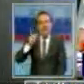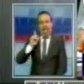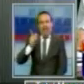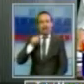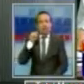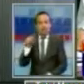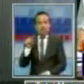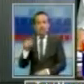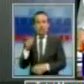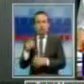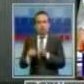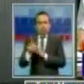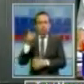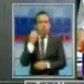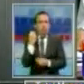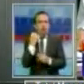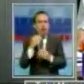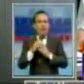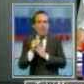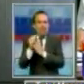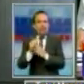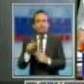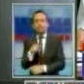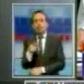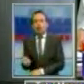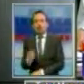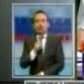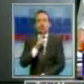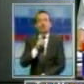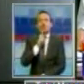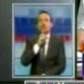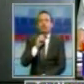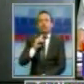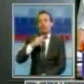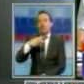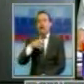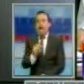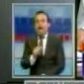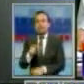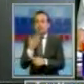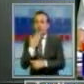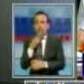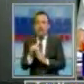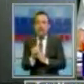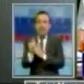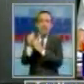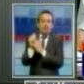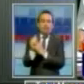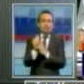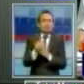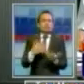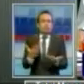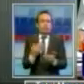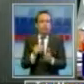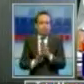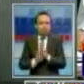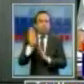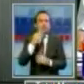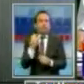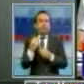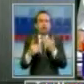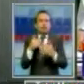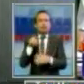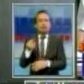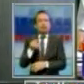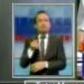Claudio Rego en la Democracia Cristiana, y yo creo que hay otra gente más. Probablemente no fue todo lo que la Democracia Cristiana quería que fuera, o una parte de la